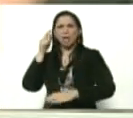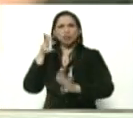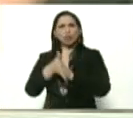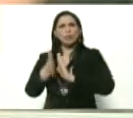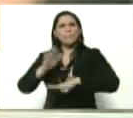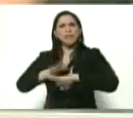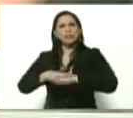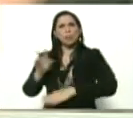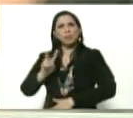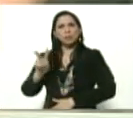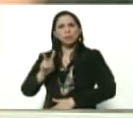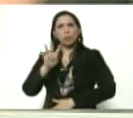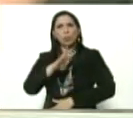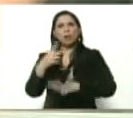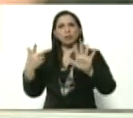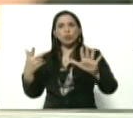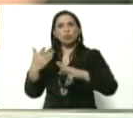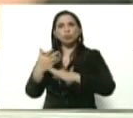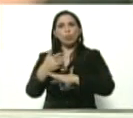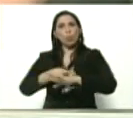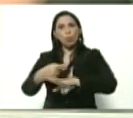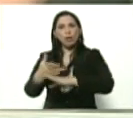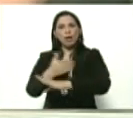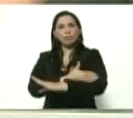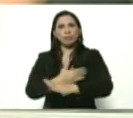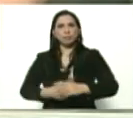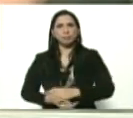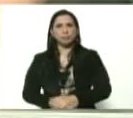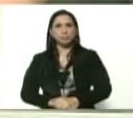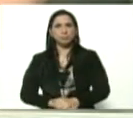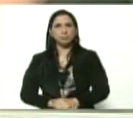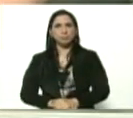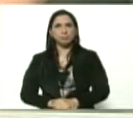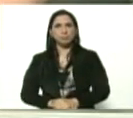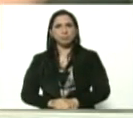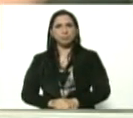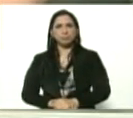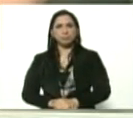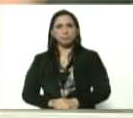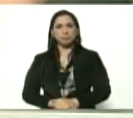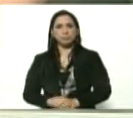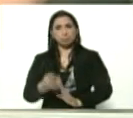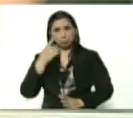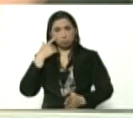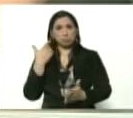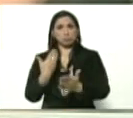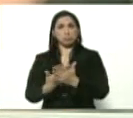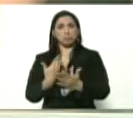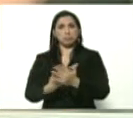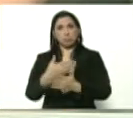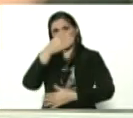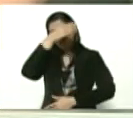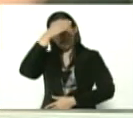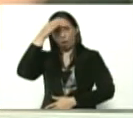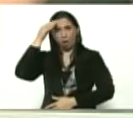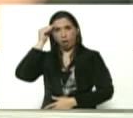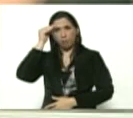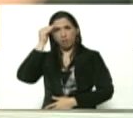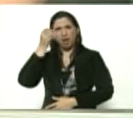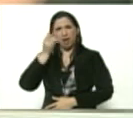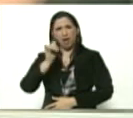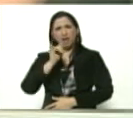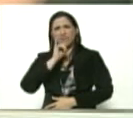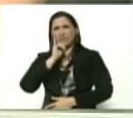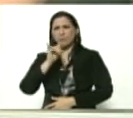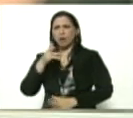acontecido en Venezuela 48 horas antes. Sé y me consta que Donald Trump está informado